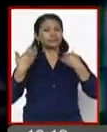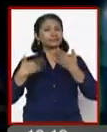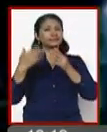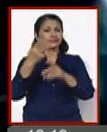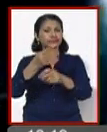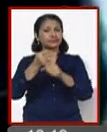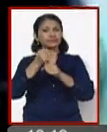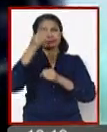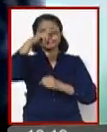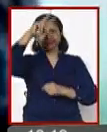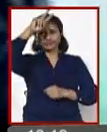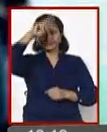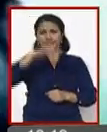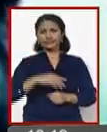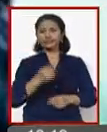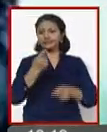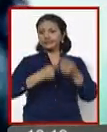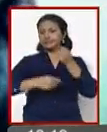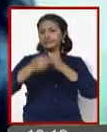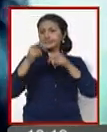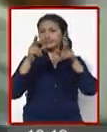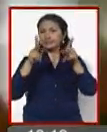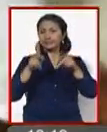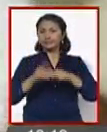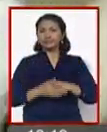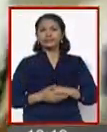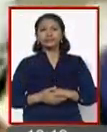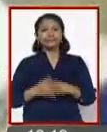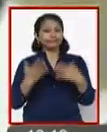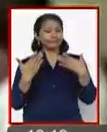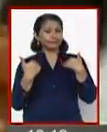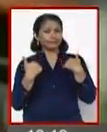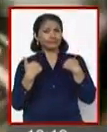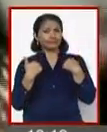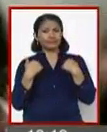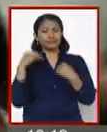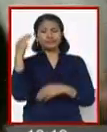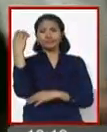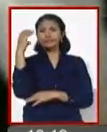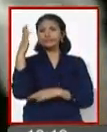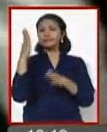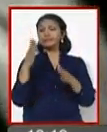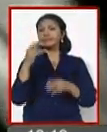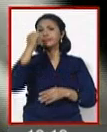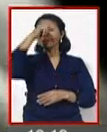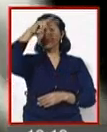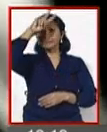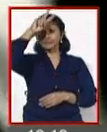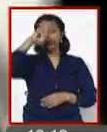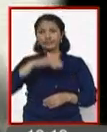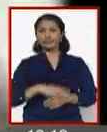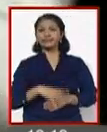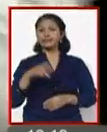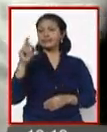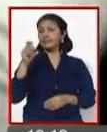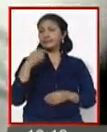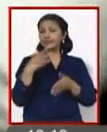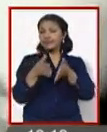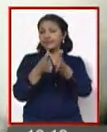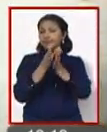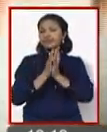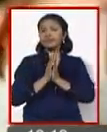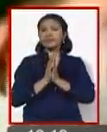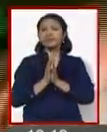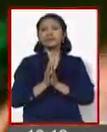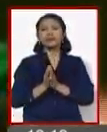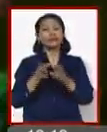fue rescatada en Perú de traficantes de personas, los cuales tenían nacionalidad colombiana y peruana. Necesitamos,